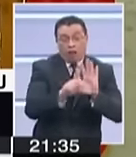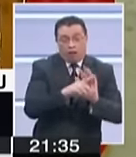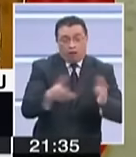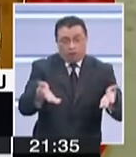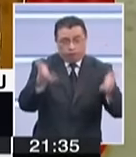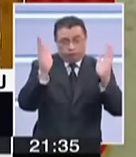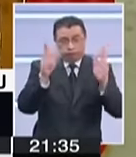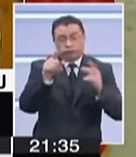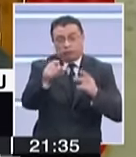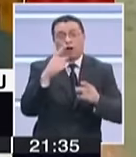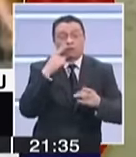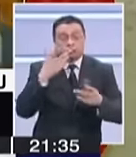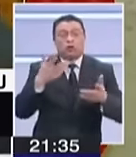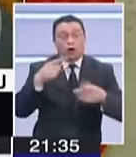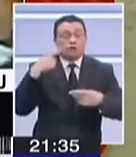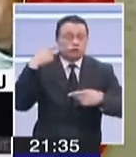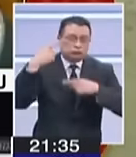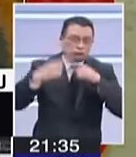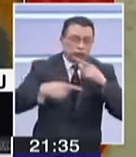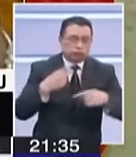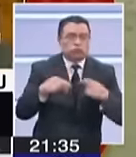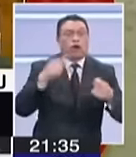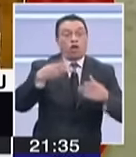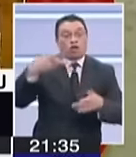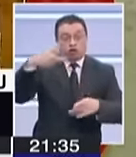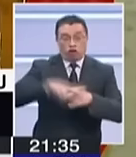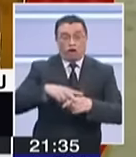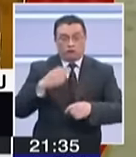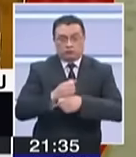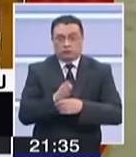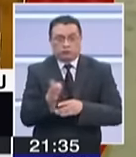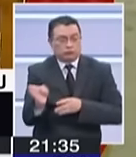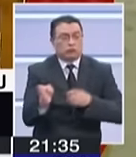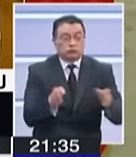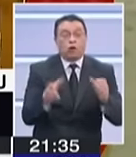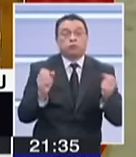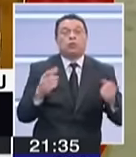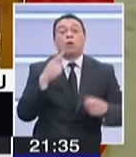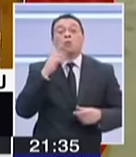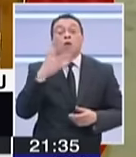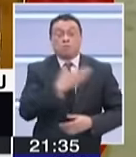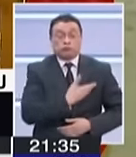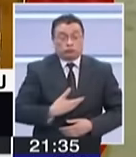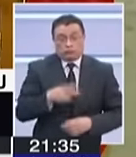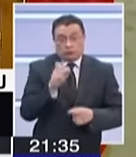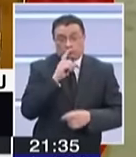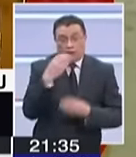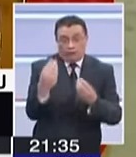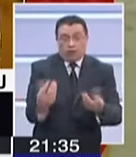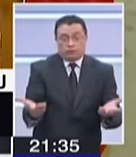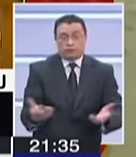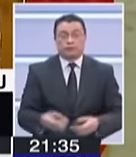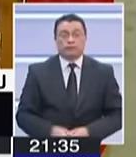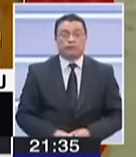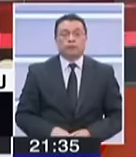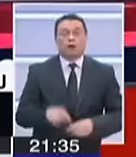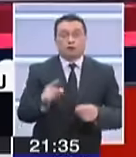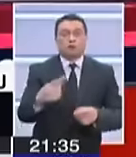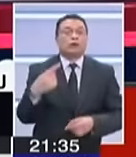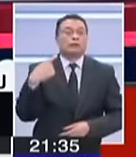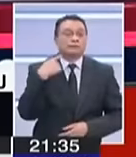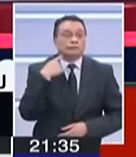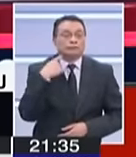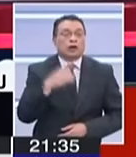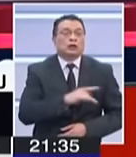que una persona con esa trayectoria, con esa doble trayectoria, pueda optar por una candidatura presidencial. ¿Perjudicó los intereses